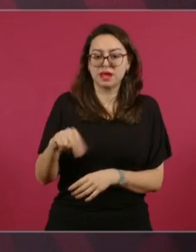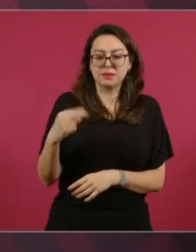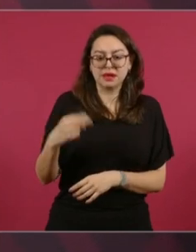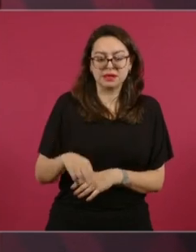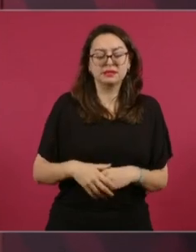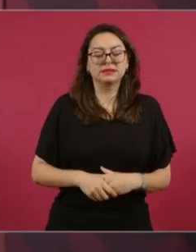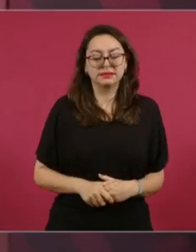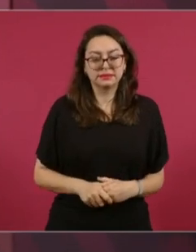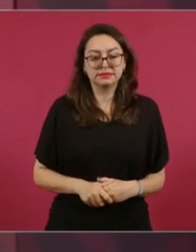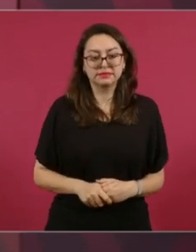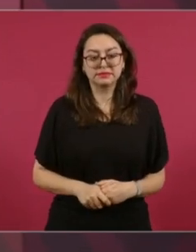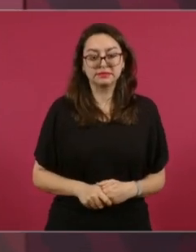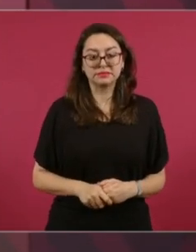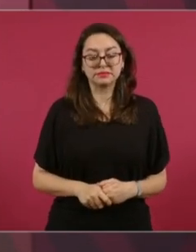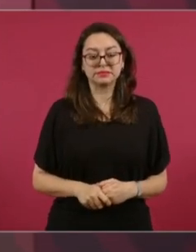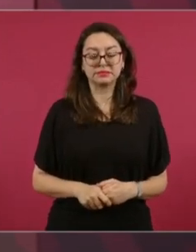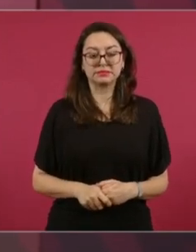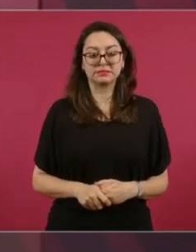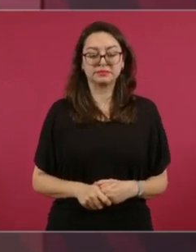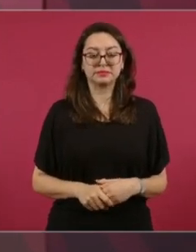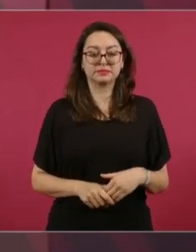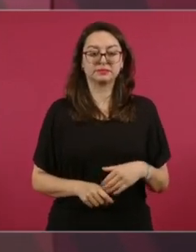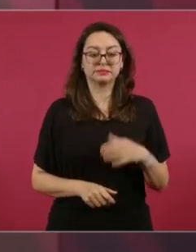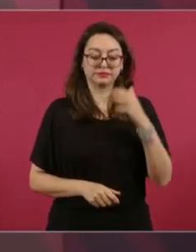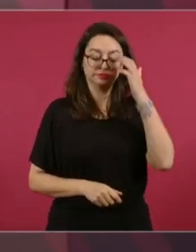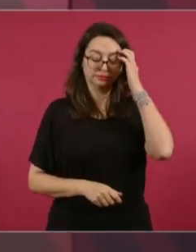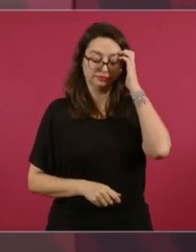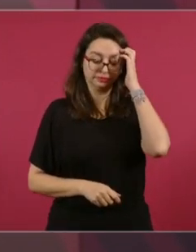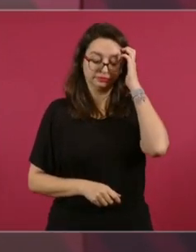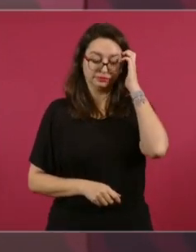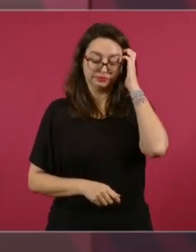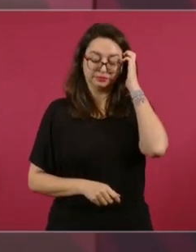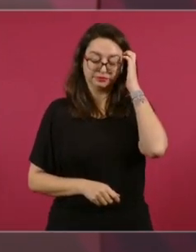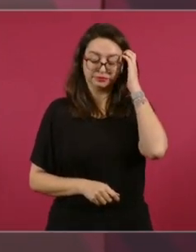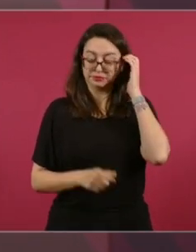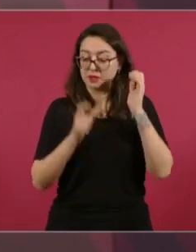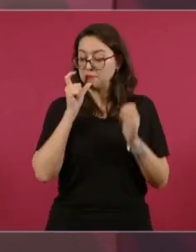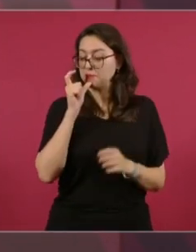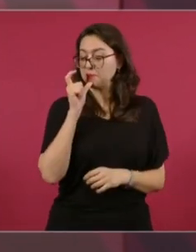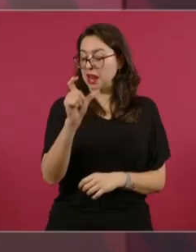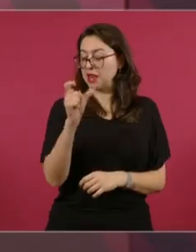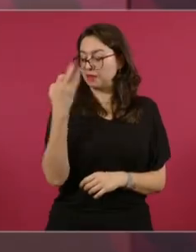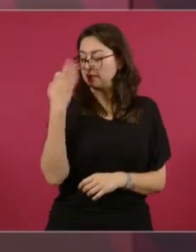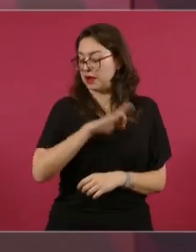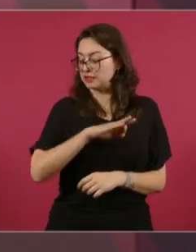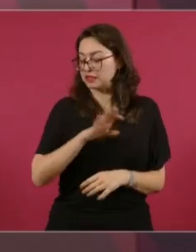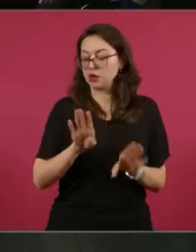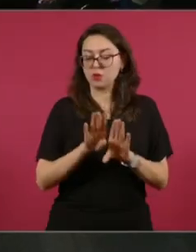Tenía un eufemismo, es.